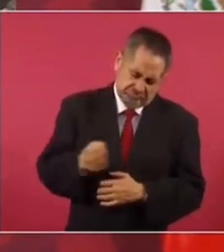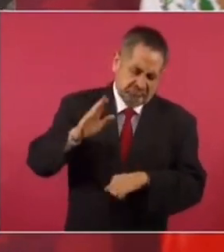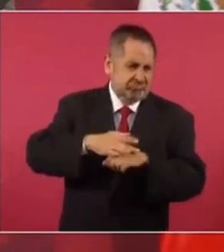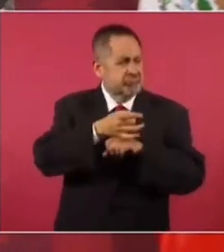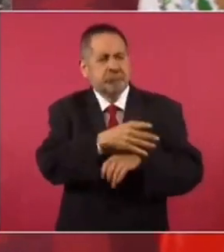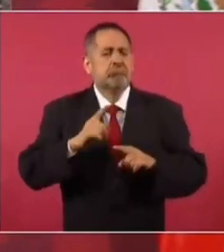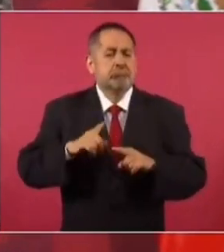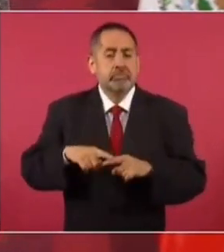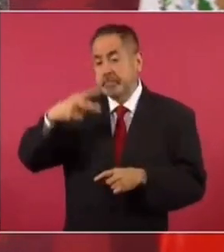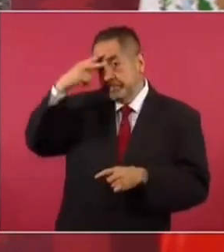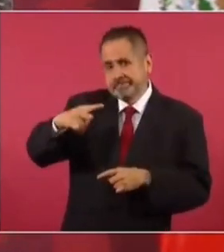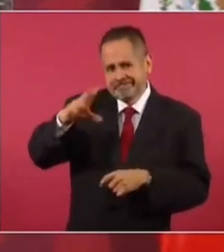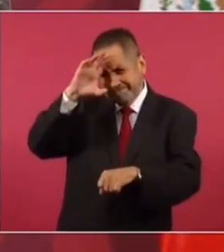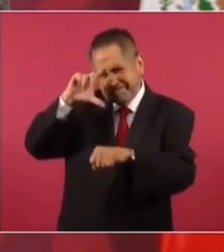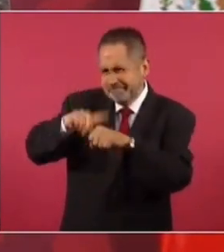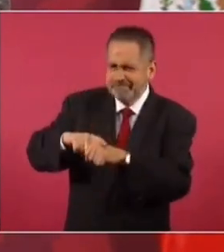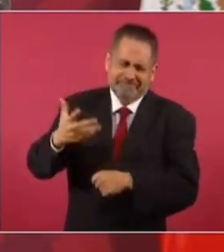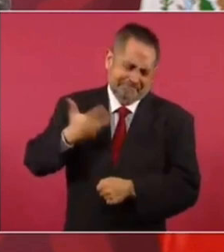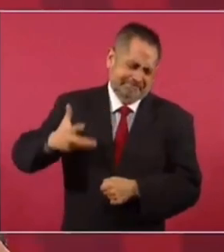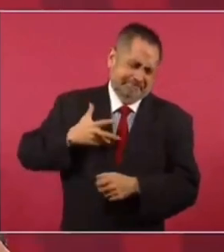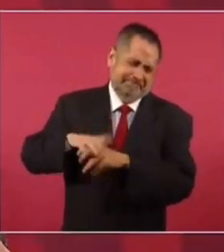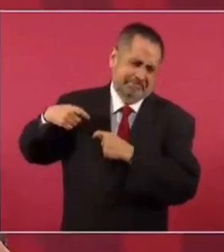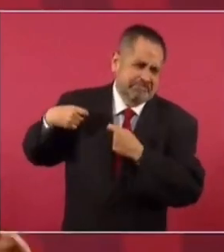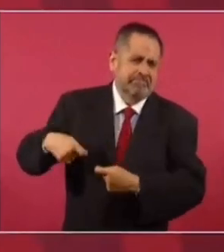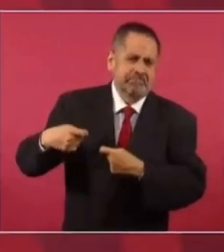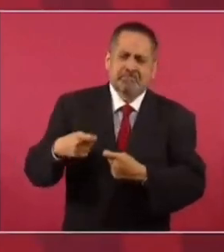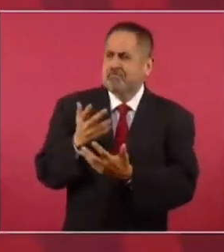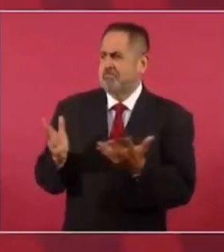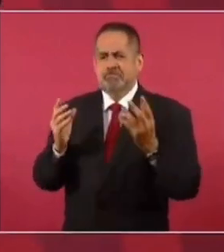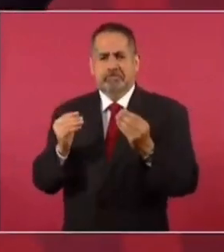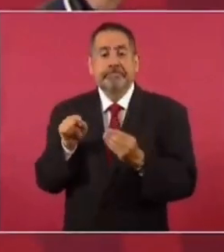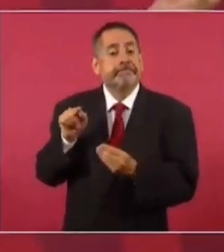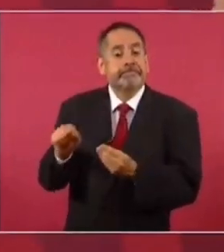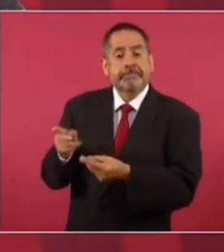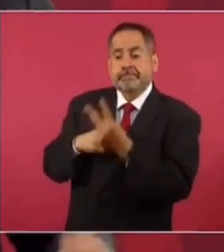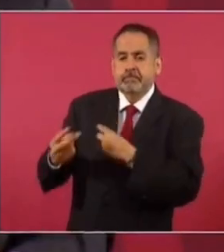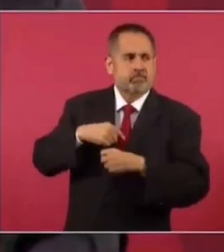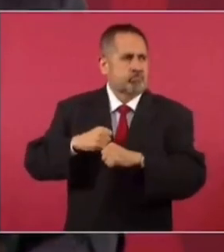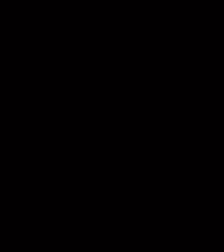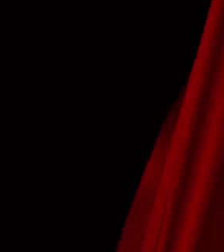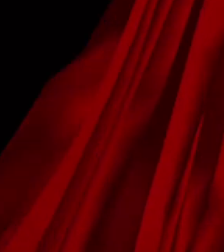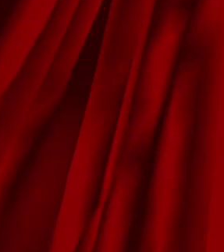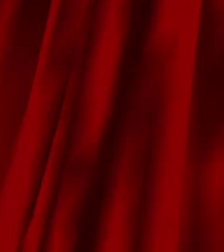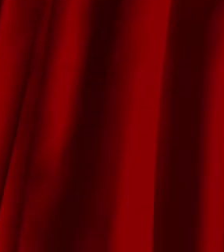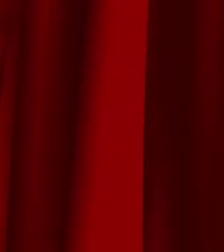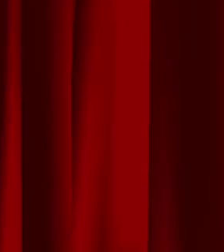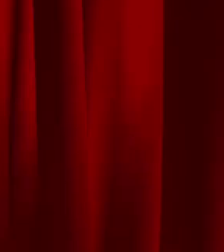es en nuestra grandeza cultural. Y de ahí dimana nuestra fortaleza.